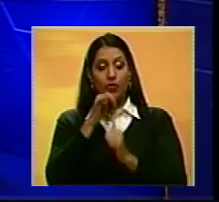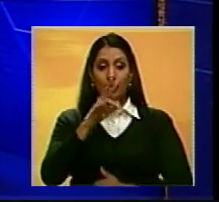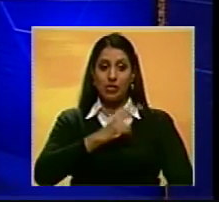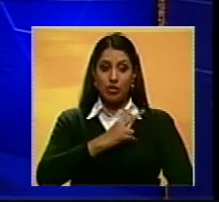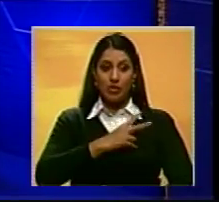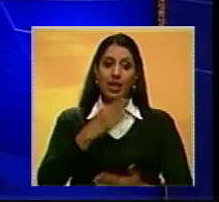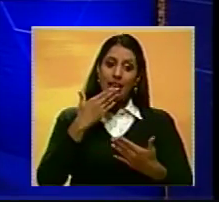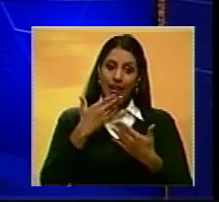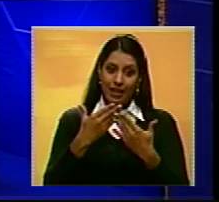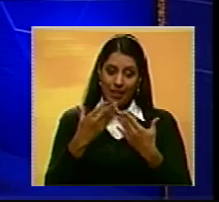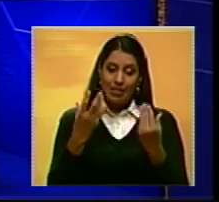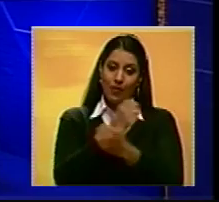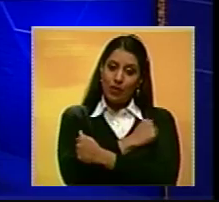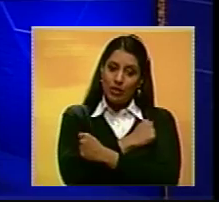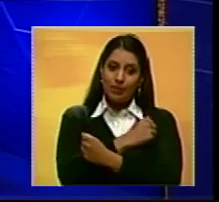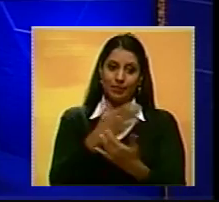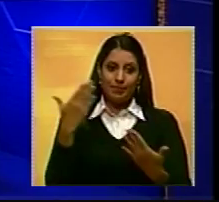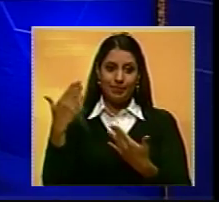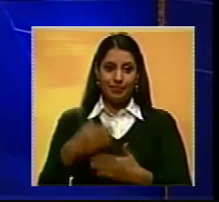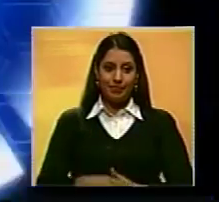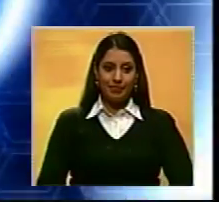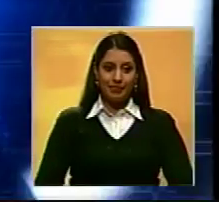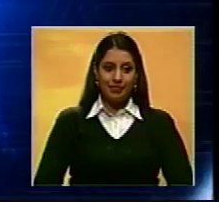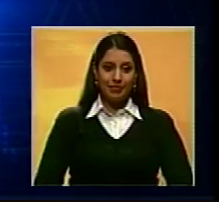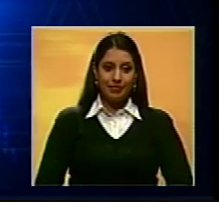noticiero Venevisión. Un fuerte abrazo para todos.